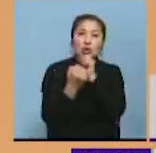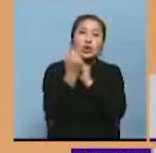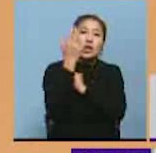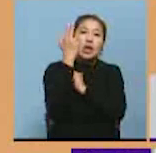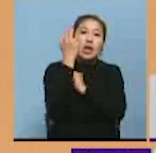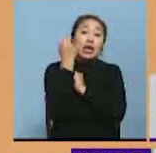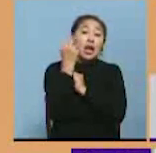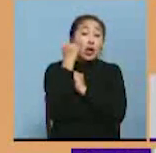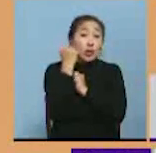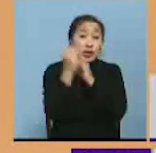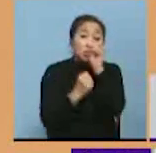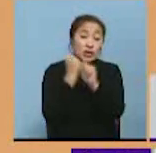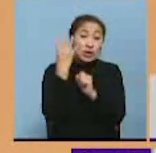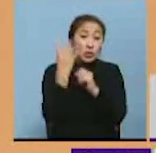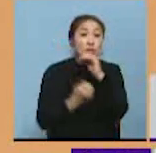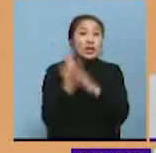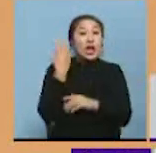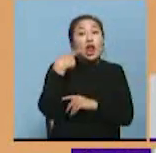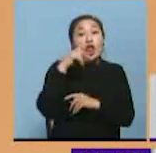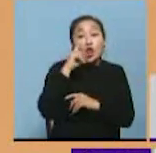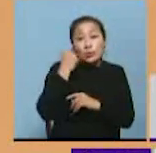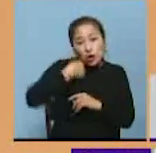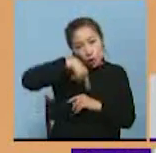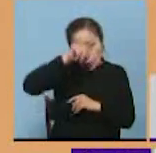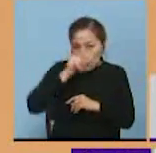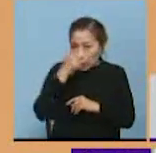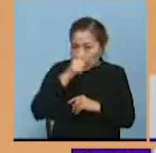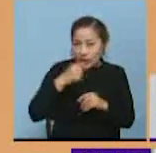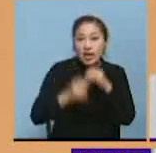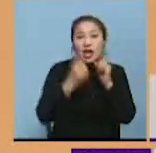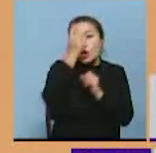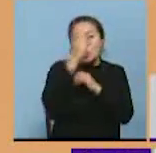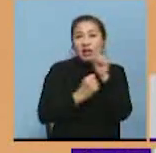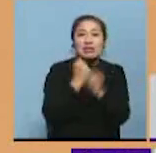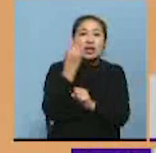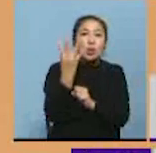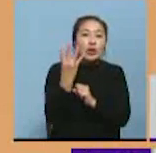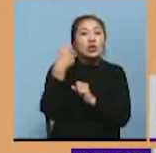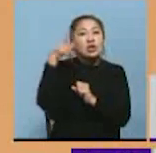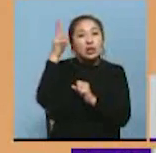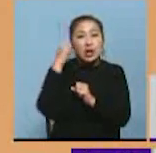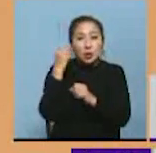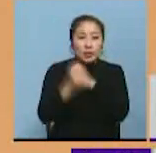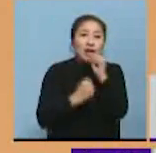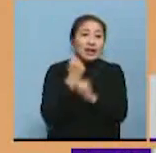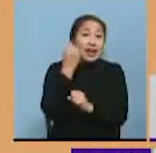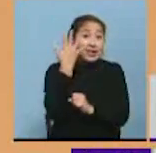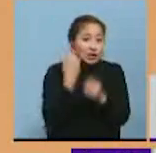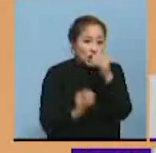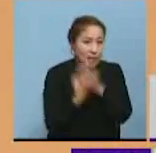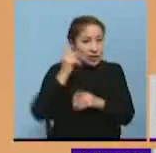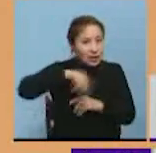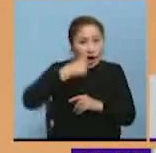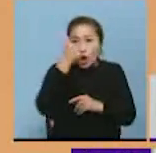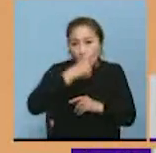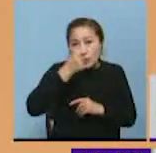de la mañana, el 25 doble jornada desde las 12 hasta las 16 y desde las 21 hasta las 5 de la mañana y el